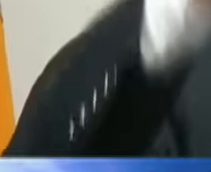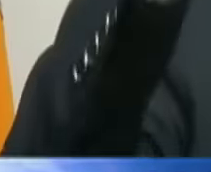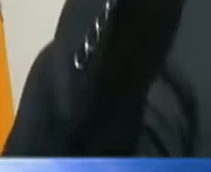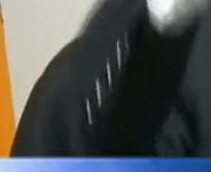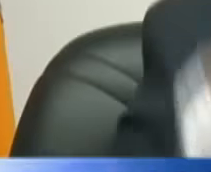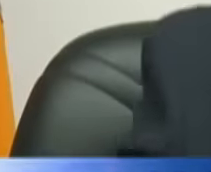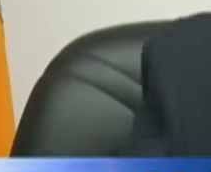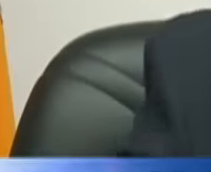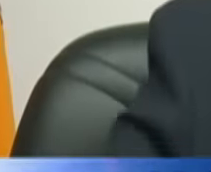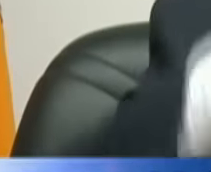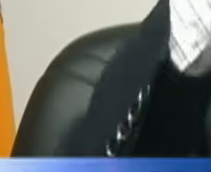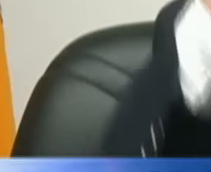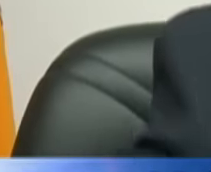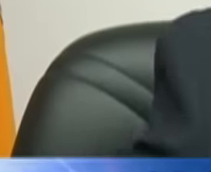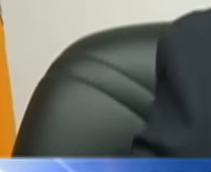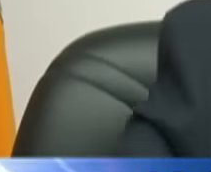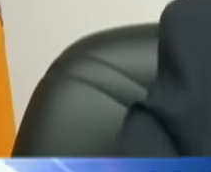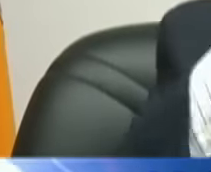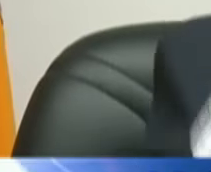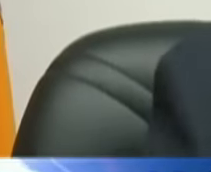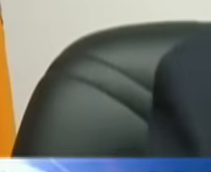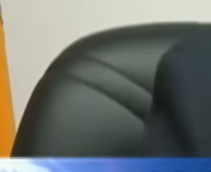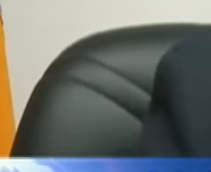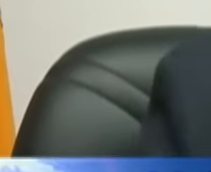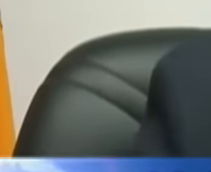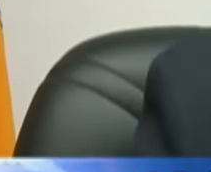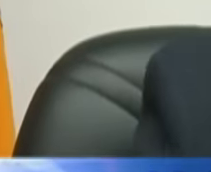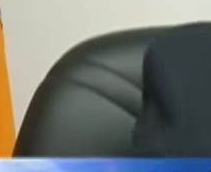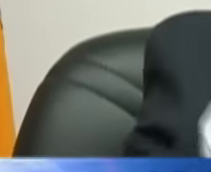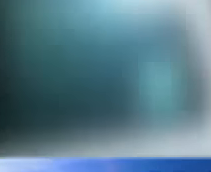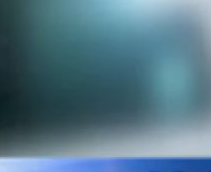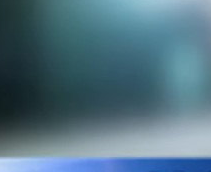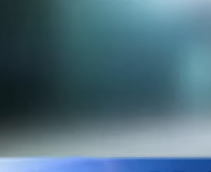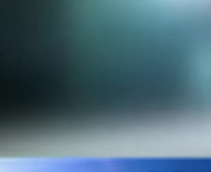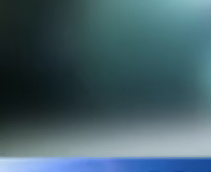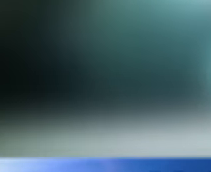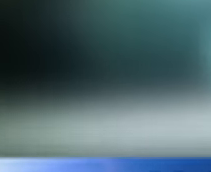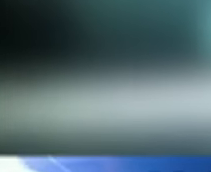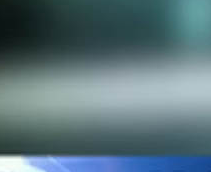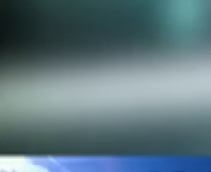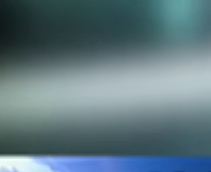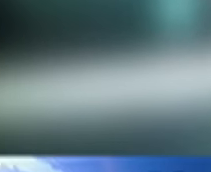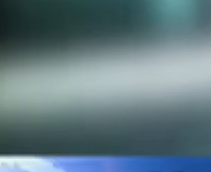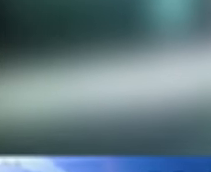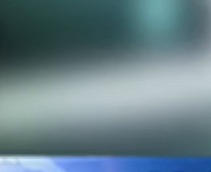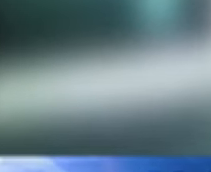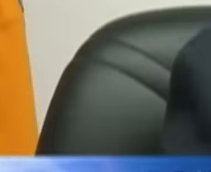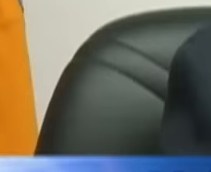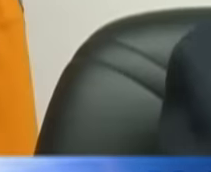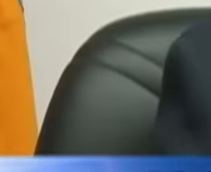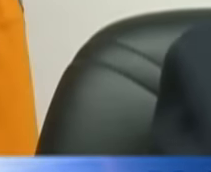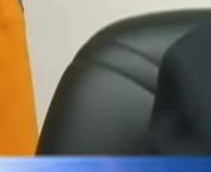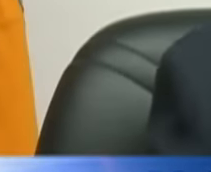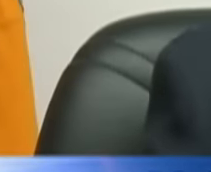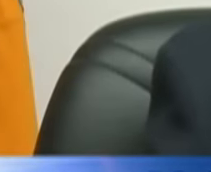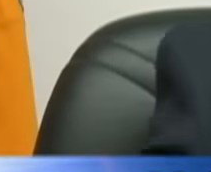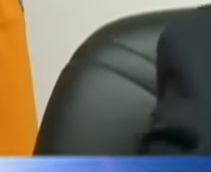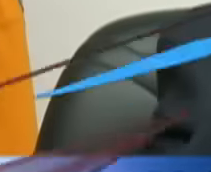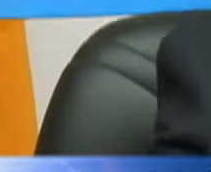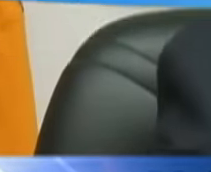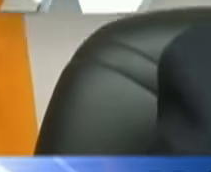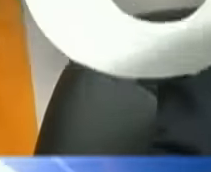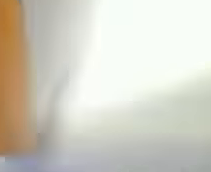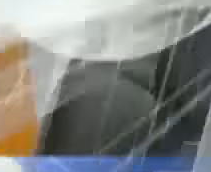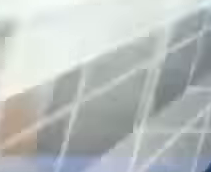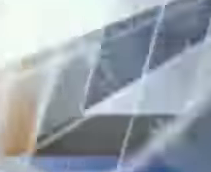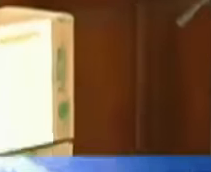Como una persecución política, calificó el alcalde de Quito, Mauricio Rodas, la detención de Mauro T.